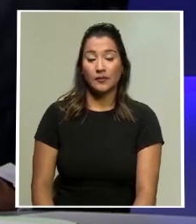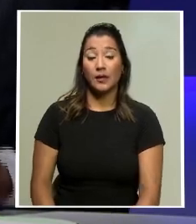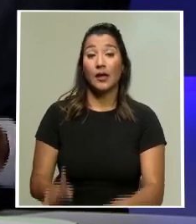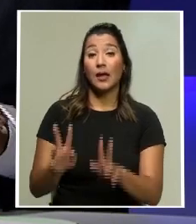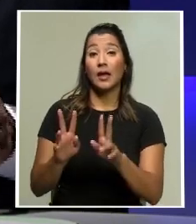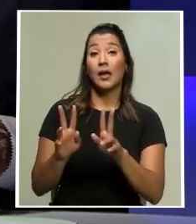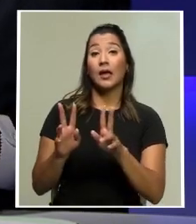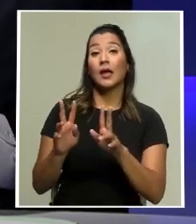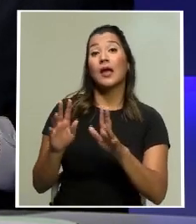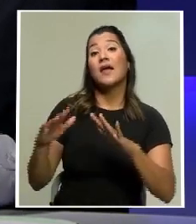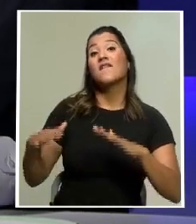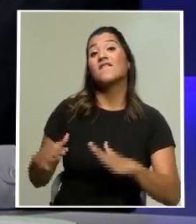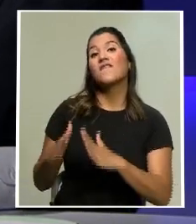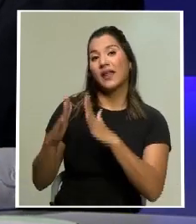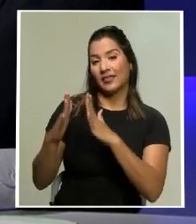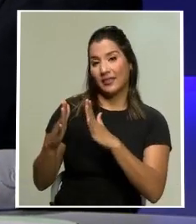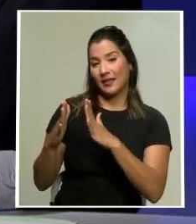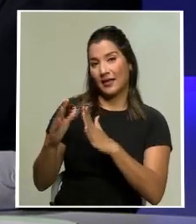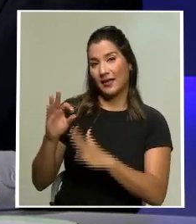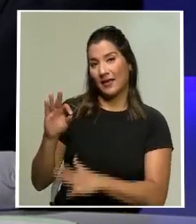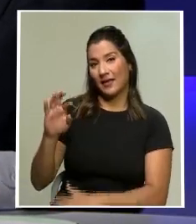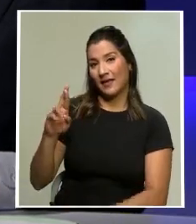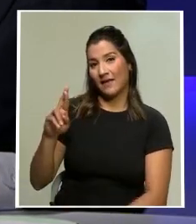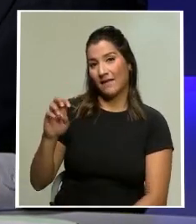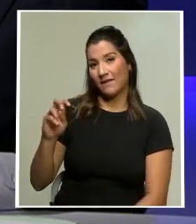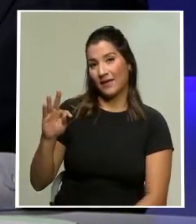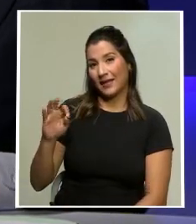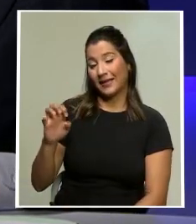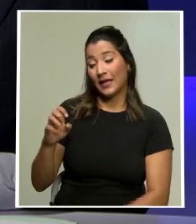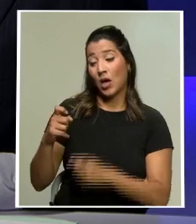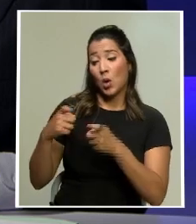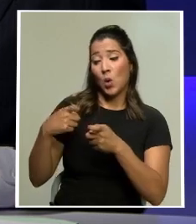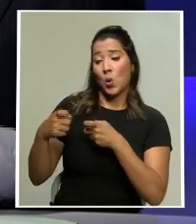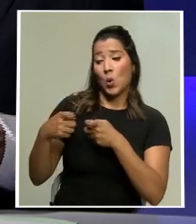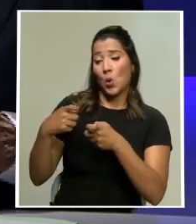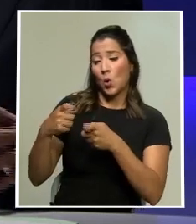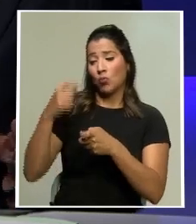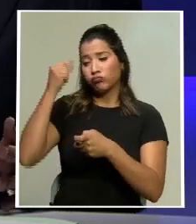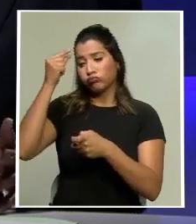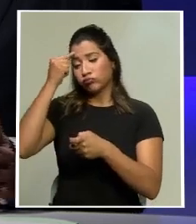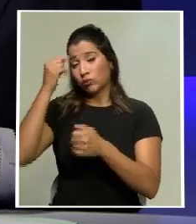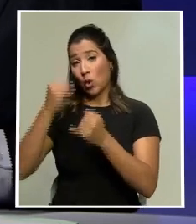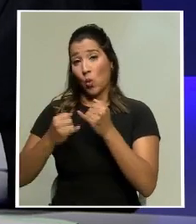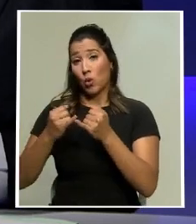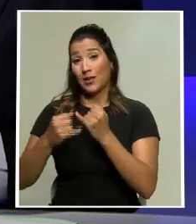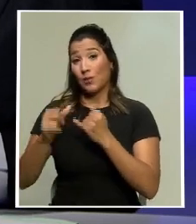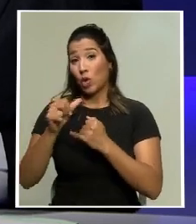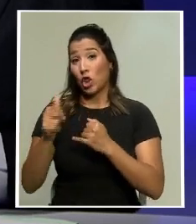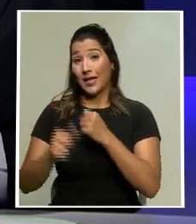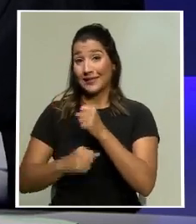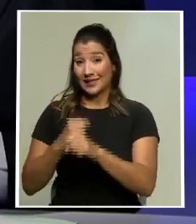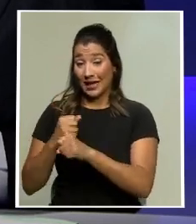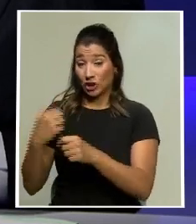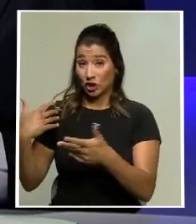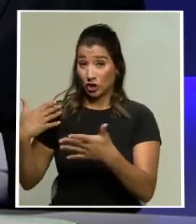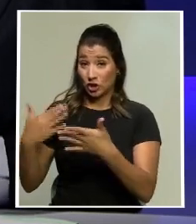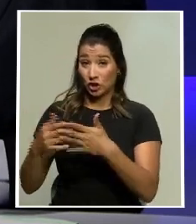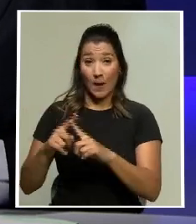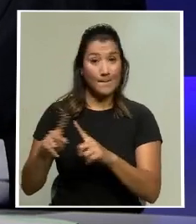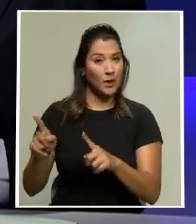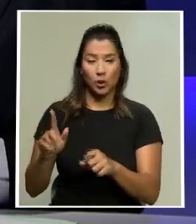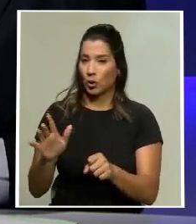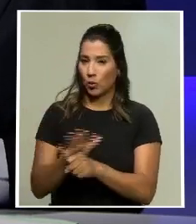Frente gobernó los últimos 10 años, pero no completamente. No es cierto que controlaron el